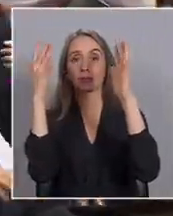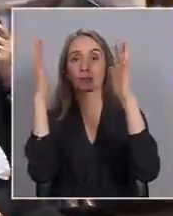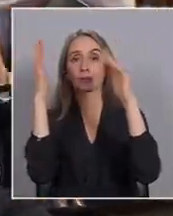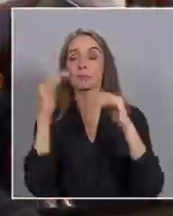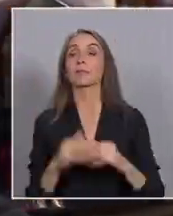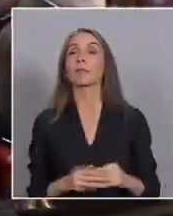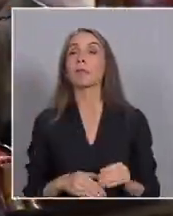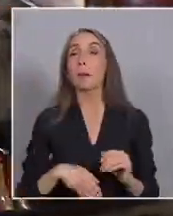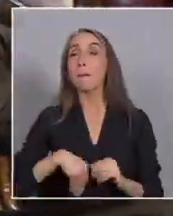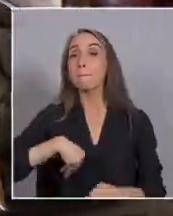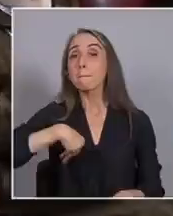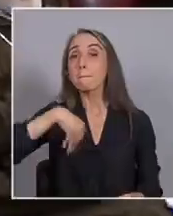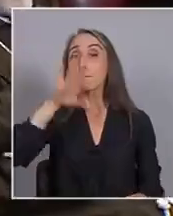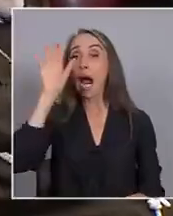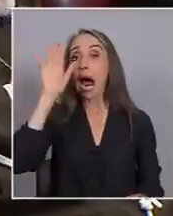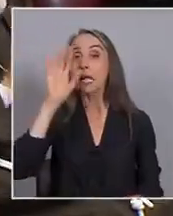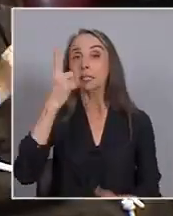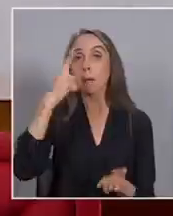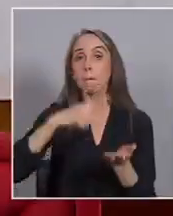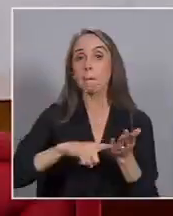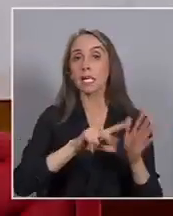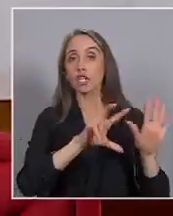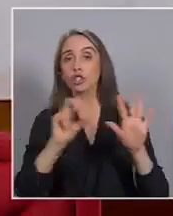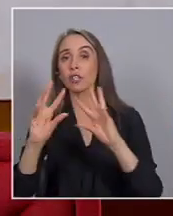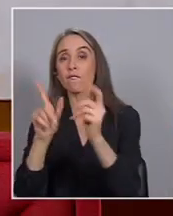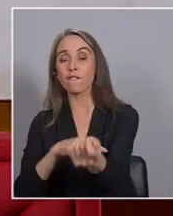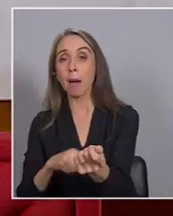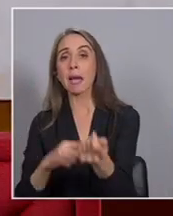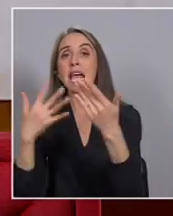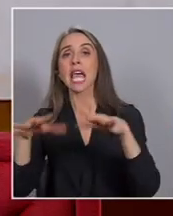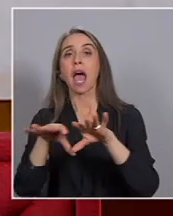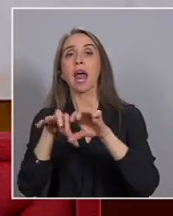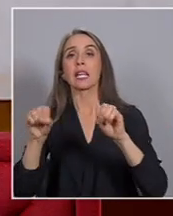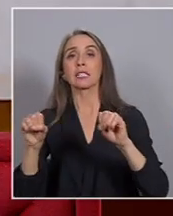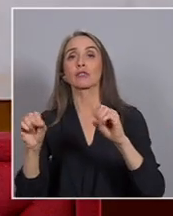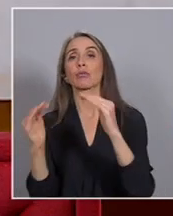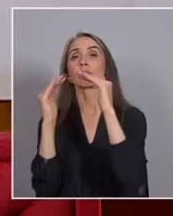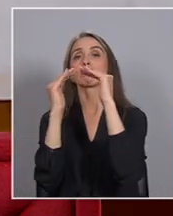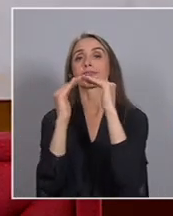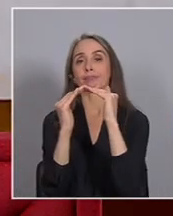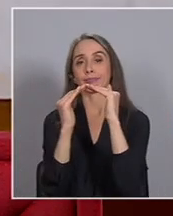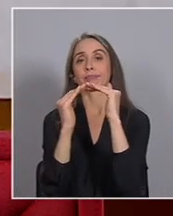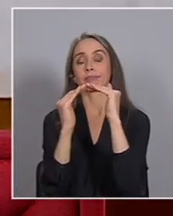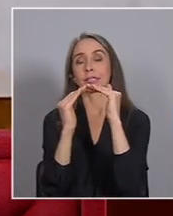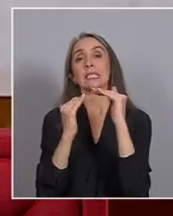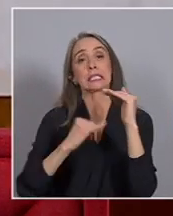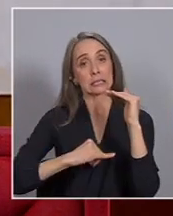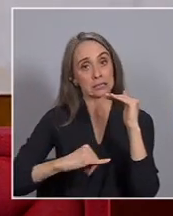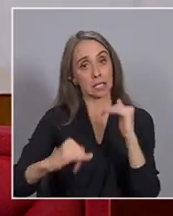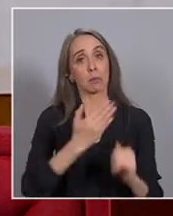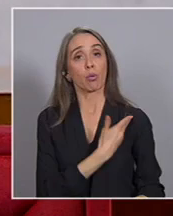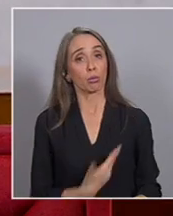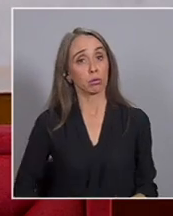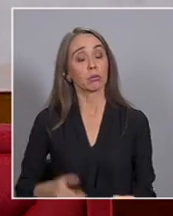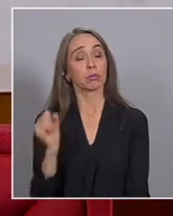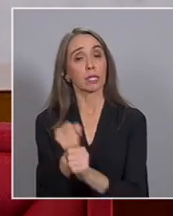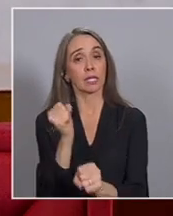Que son más de 1.800 familias las que ya cuentan con un techo y seguimos trabajando para que dentro de